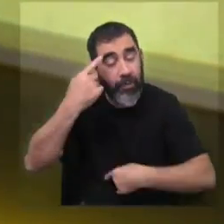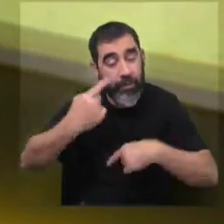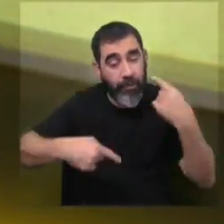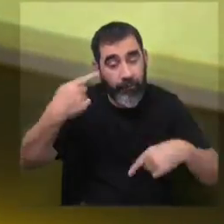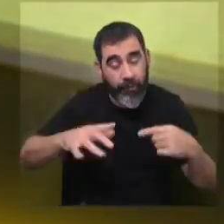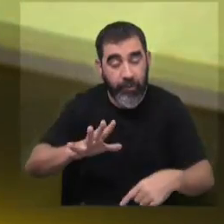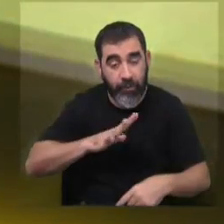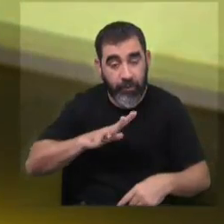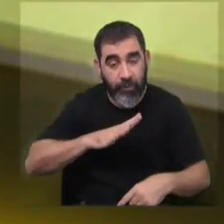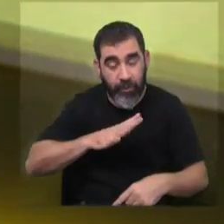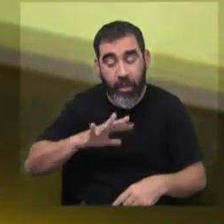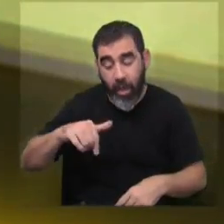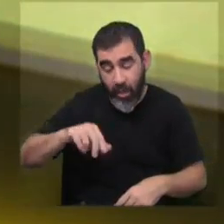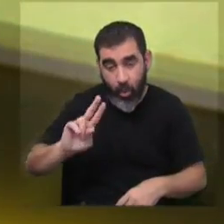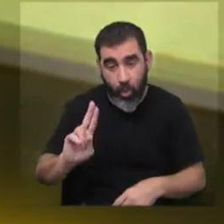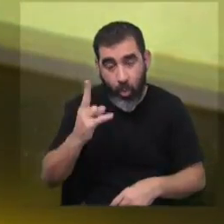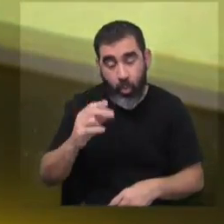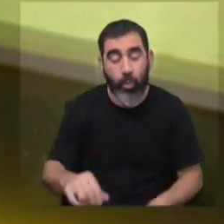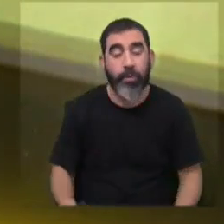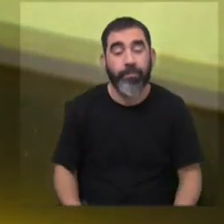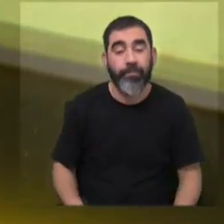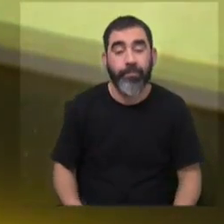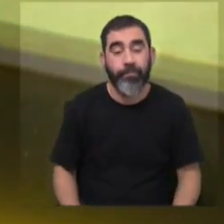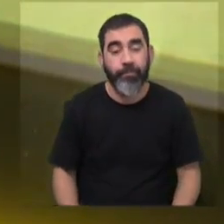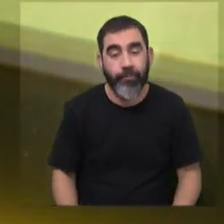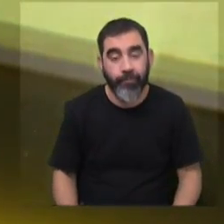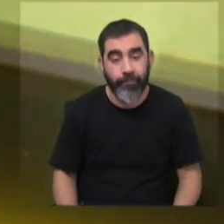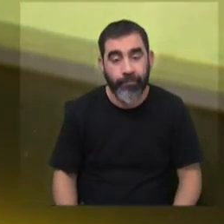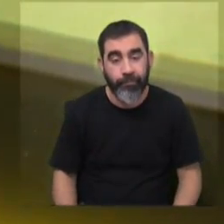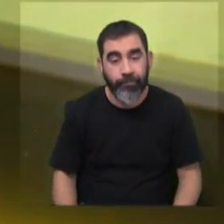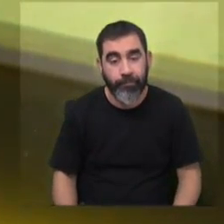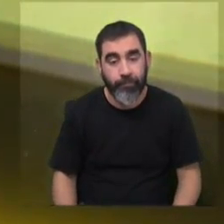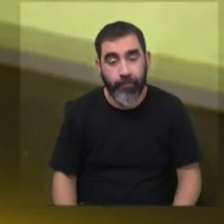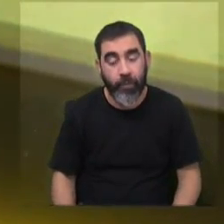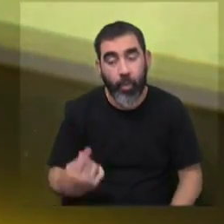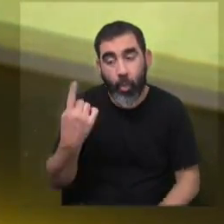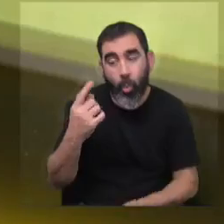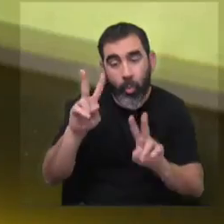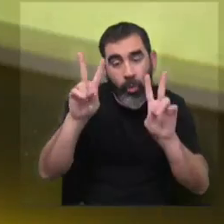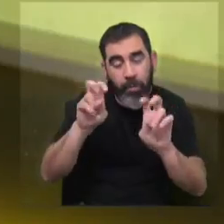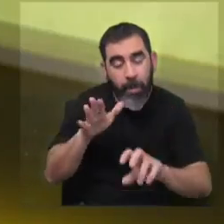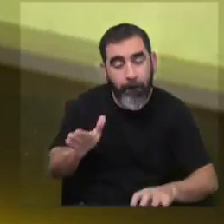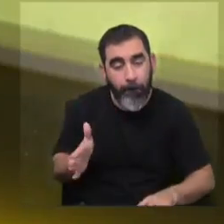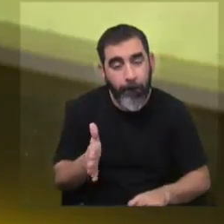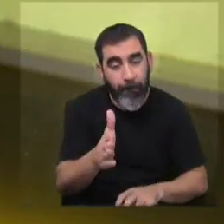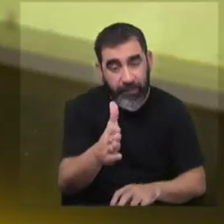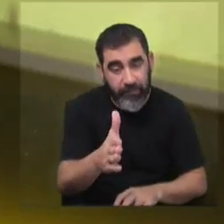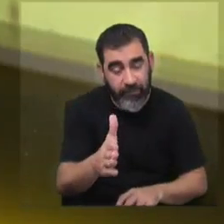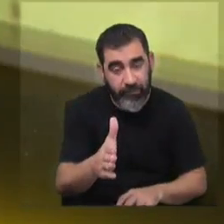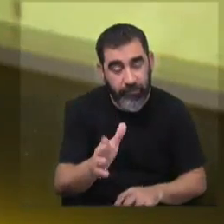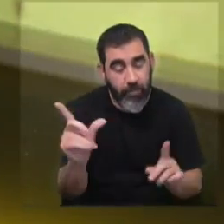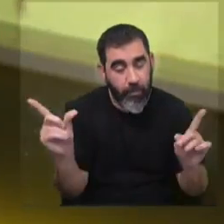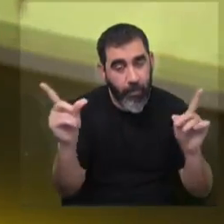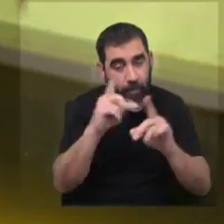todavía subsiste en nuestro territorio. Pero si aún nos metemos en un tipo de pez particular, bueno, todavía es más difícil.